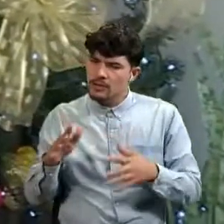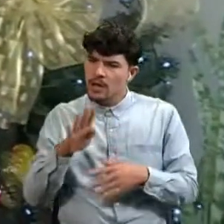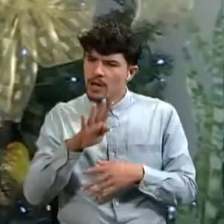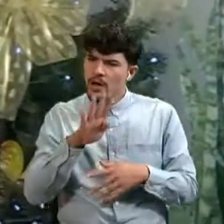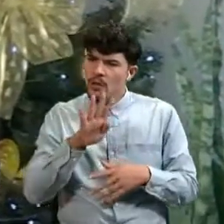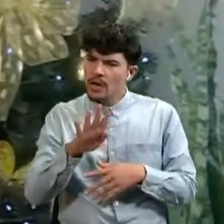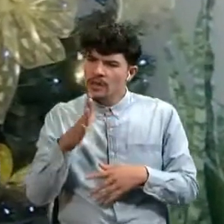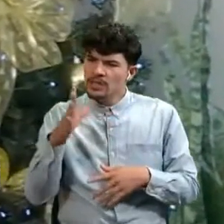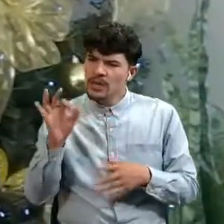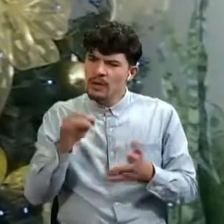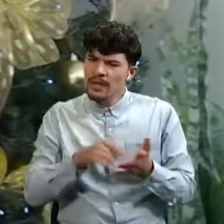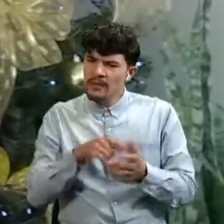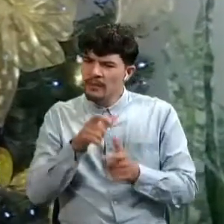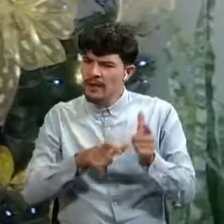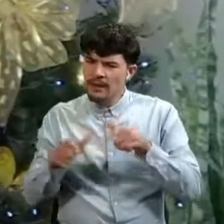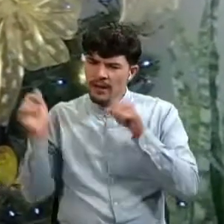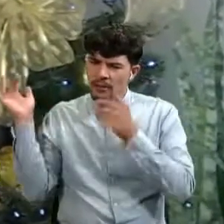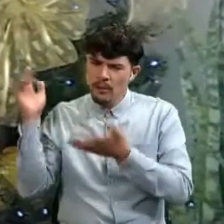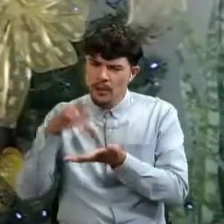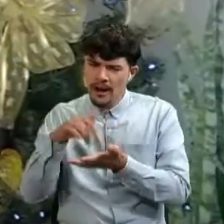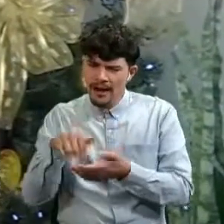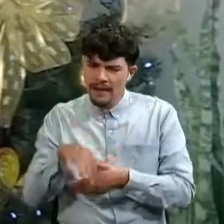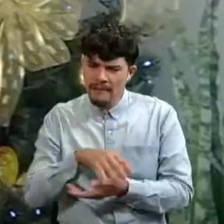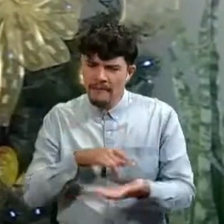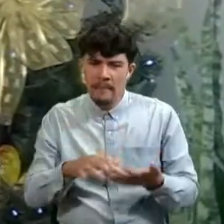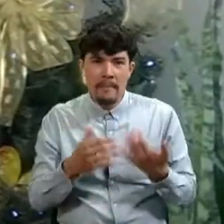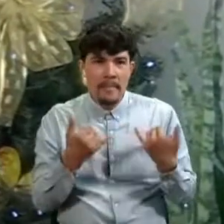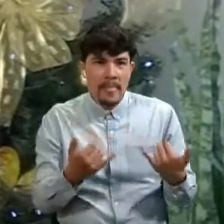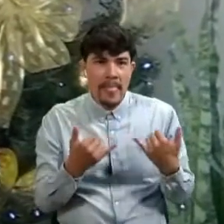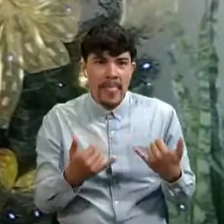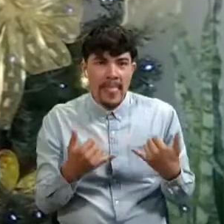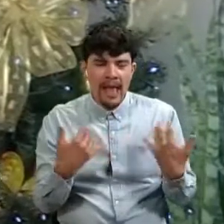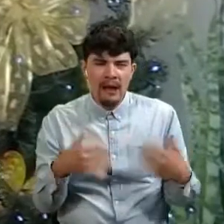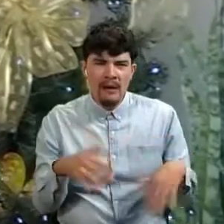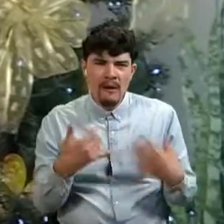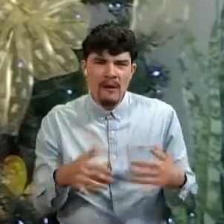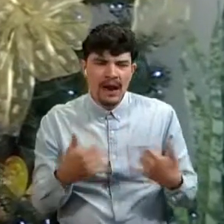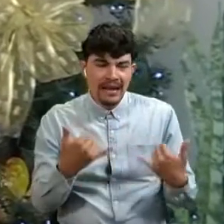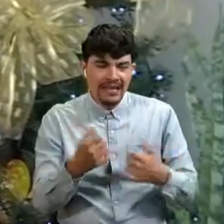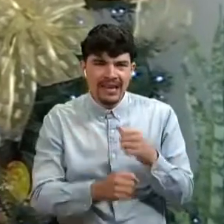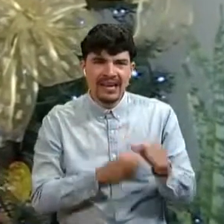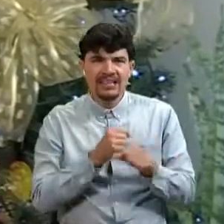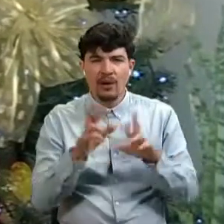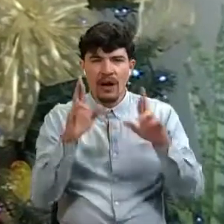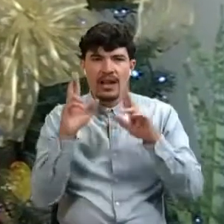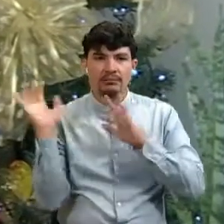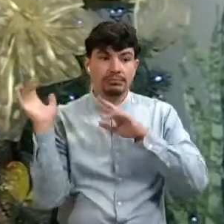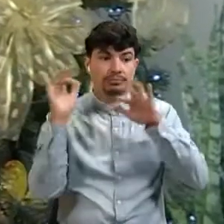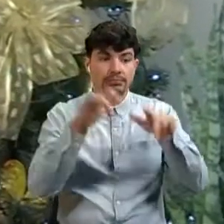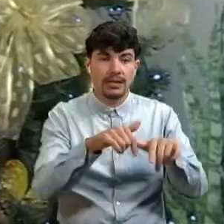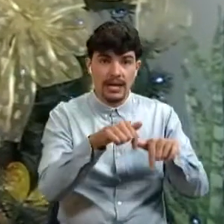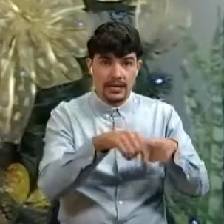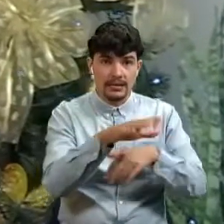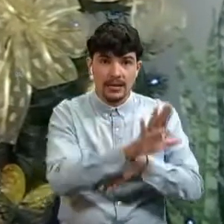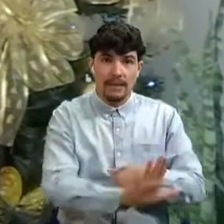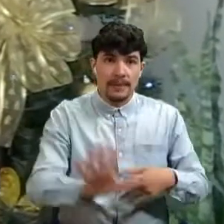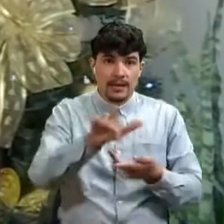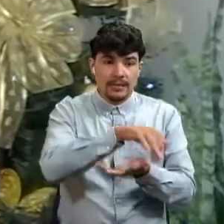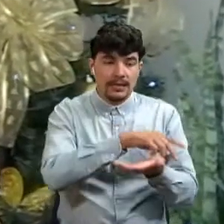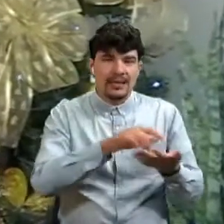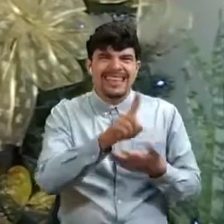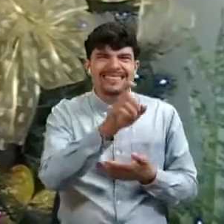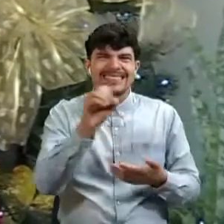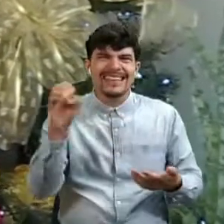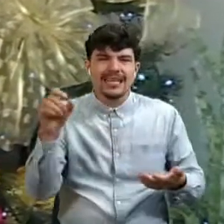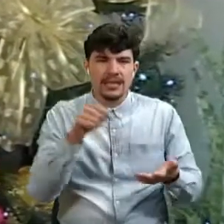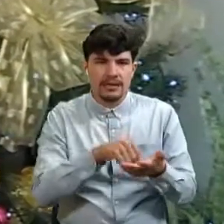450.000 personas en santander este año esperábamos tener más de 600 mil la oferta hotelera digamos lo que está absolutamente